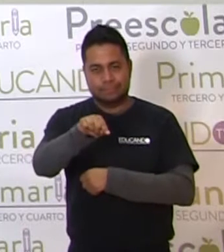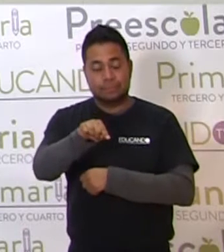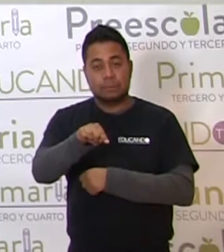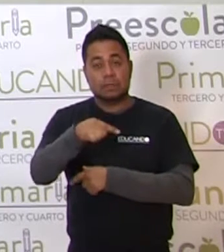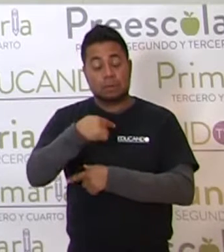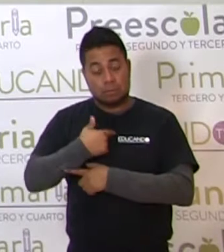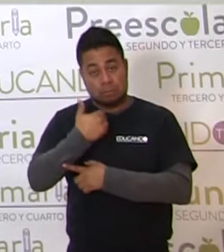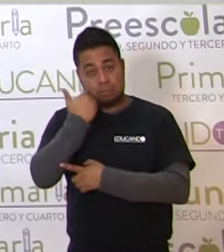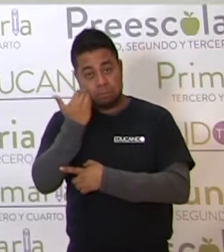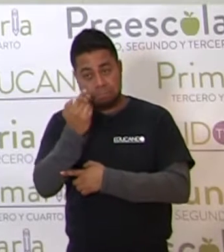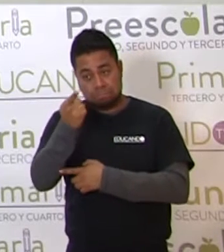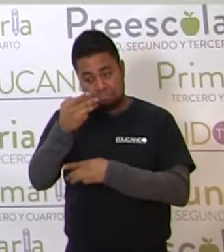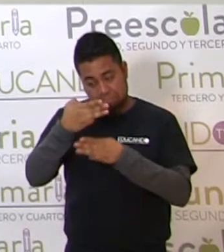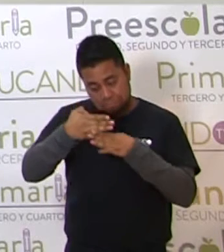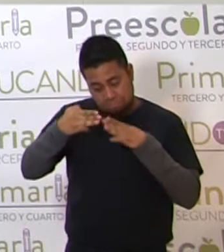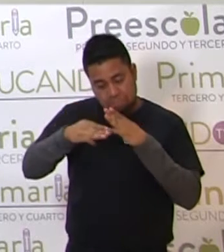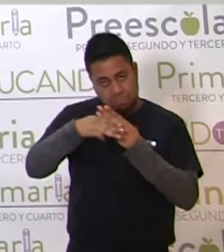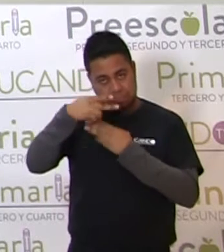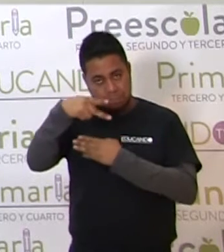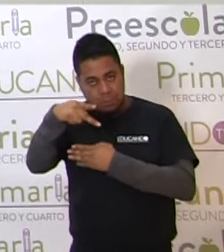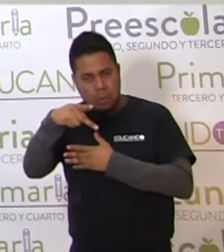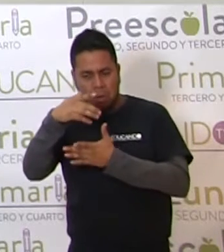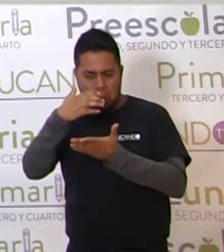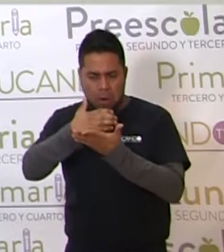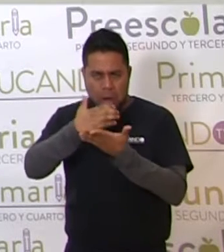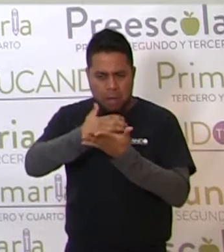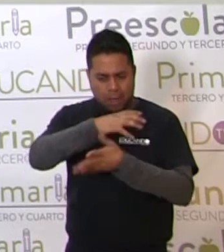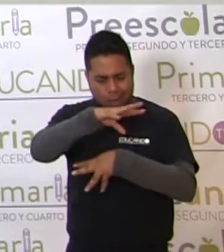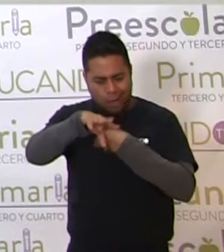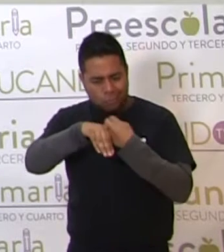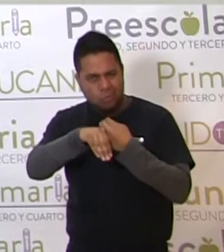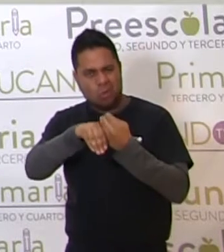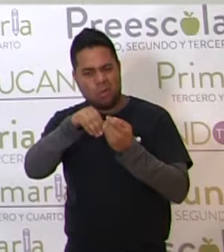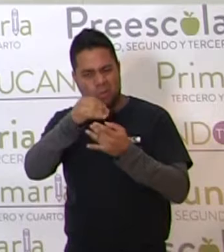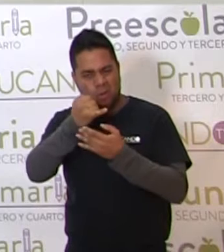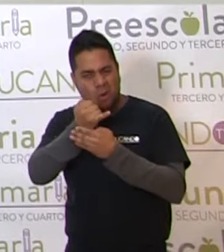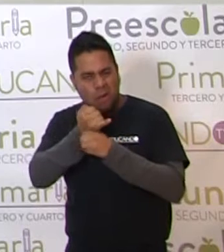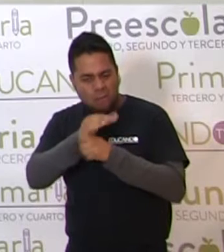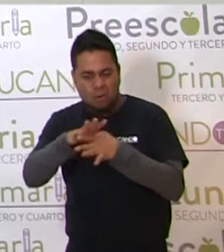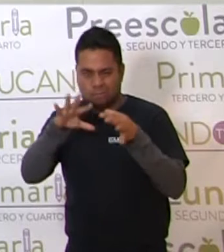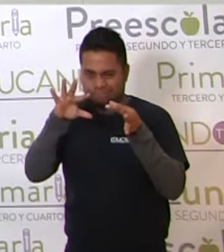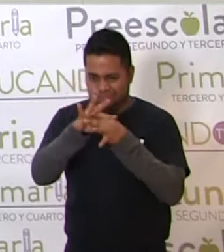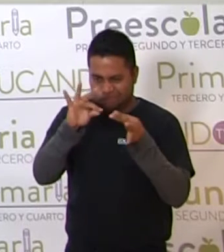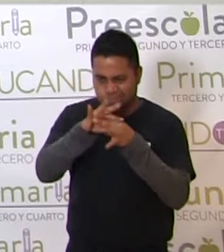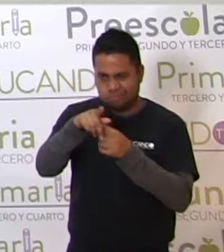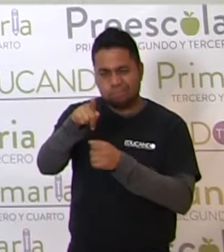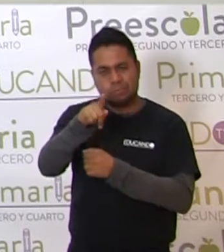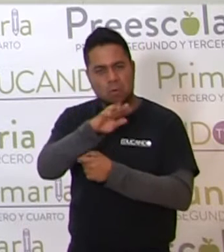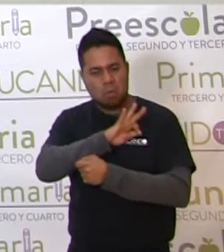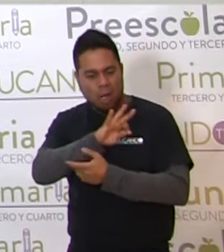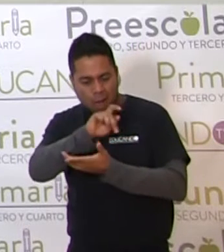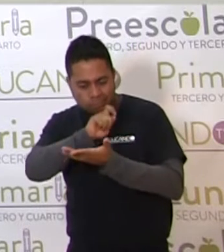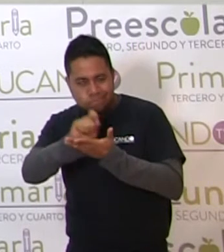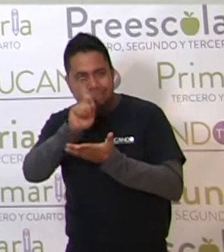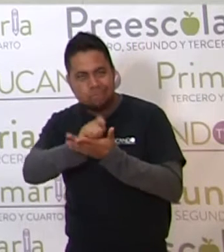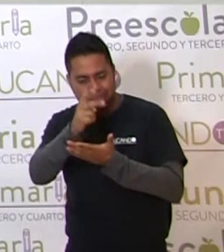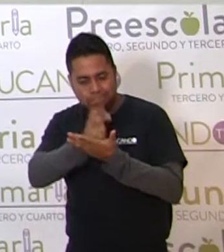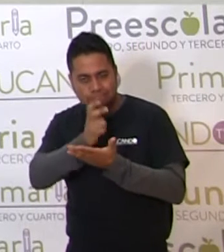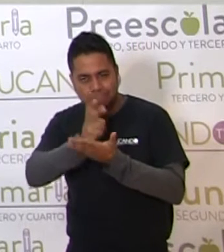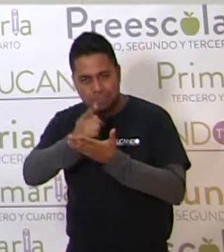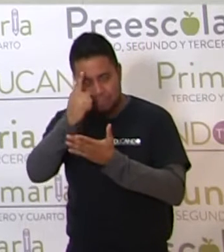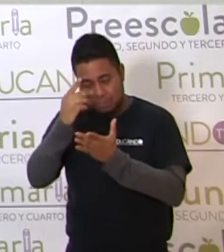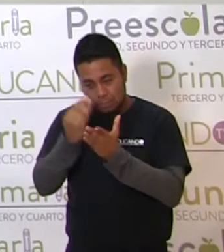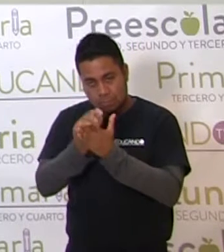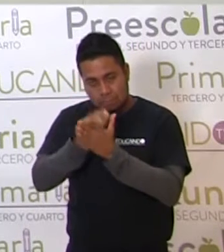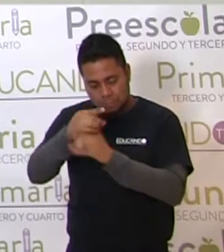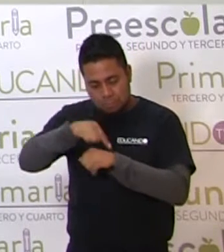invito para que con tus materiales escolares puedas organizar de forma coherente y sencilla toda la información que vamos a estar trabajando a lo largo de toda